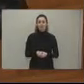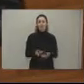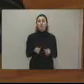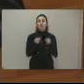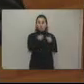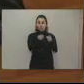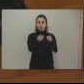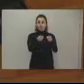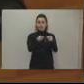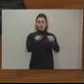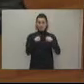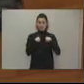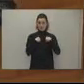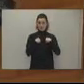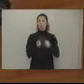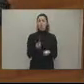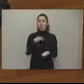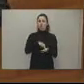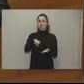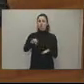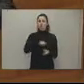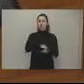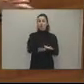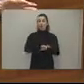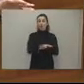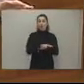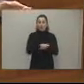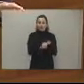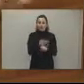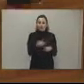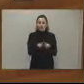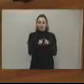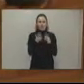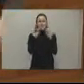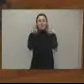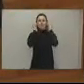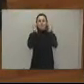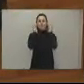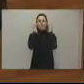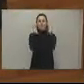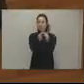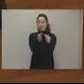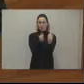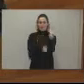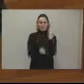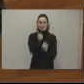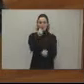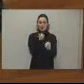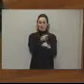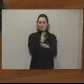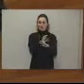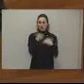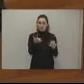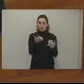yo llegamos al Gobierno en una situación análoga desde el punto de vista parlamentario y económico. La diferencia es que usted